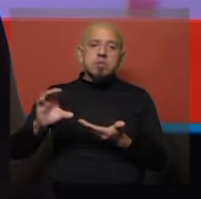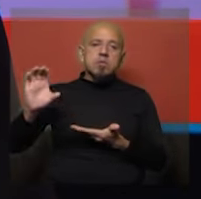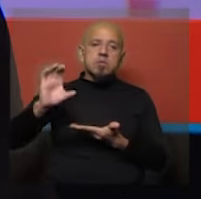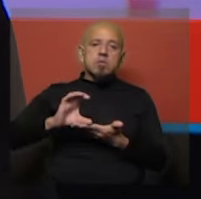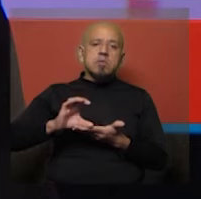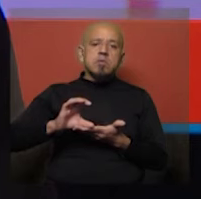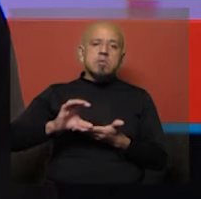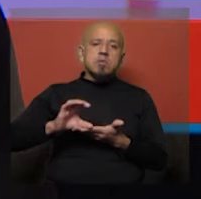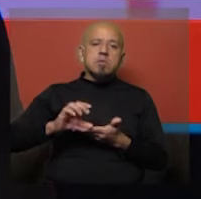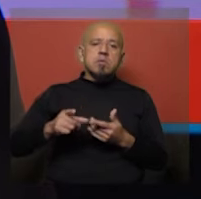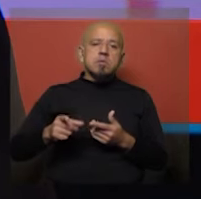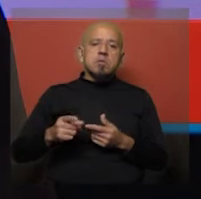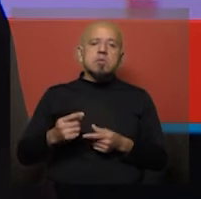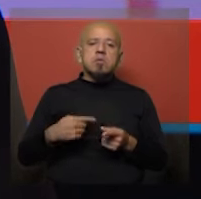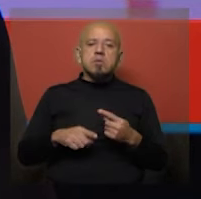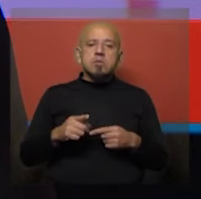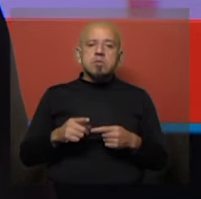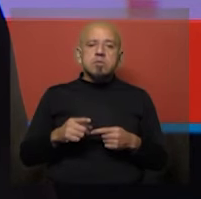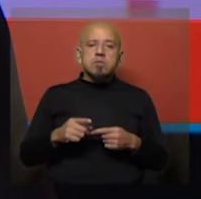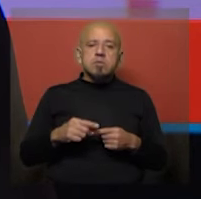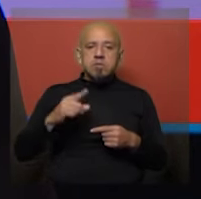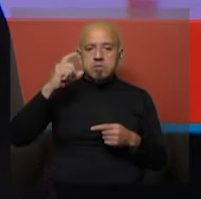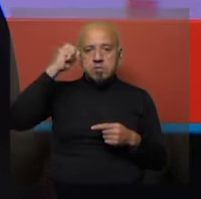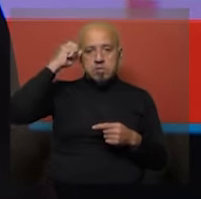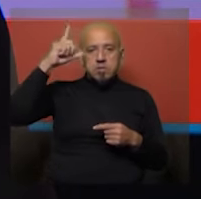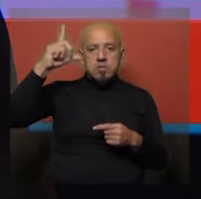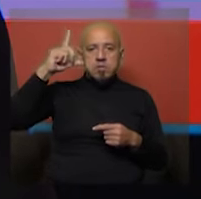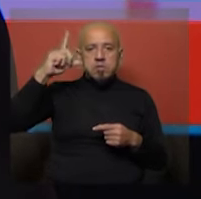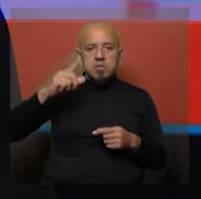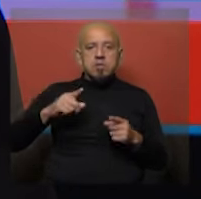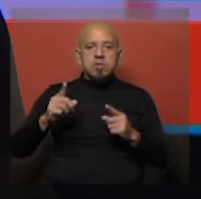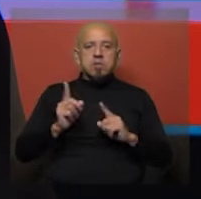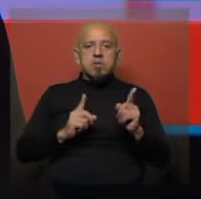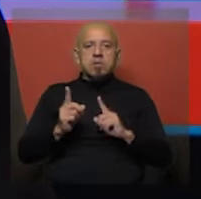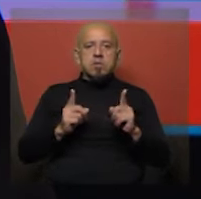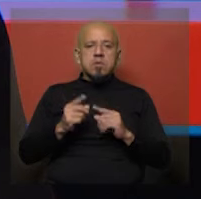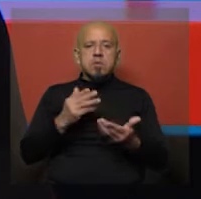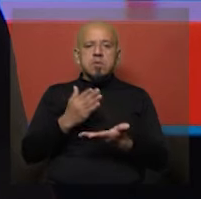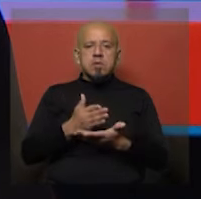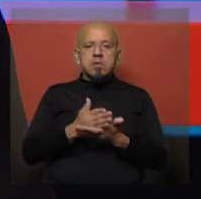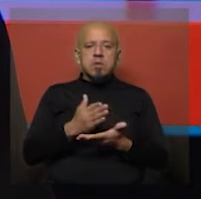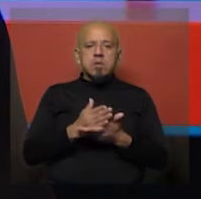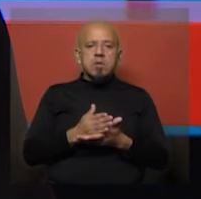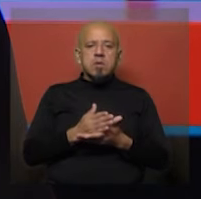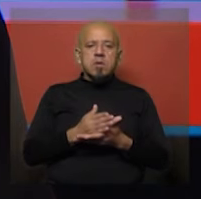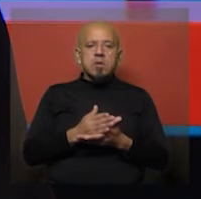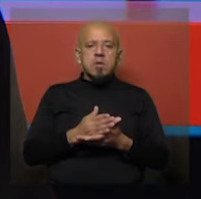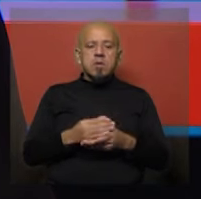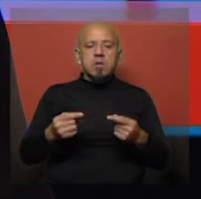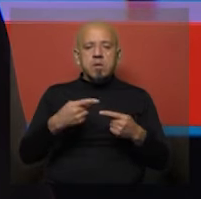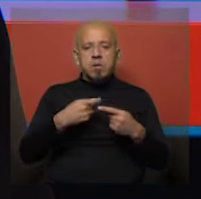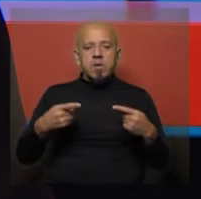tenemos también podríamos hacer más formación este en la facultad de derecho tenemos una materia derecho y